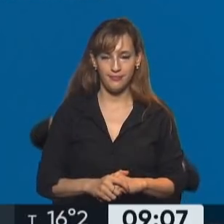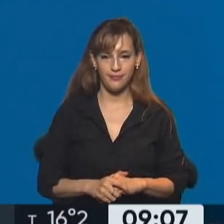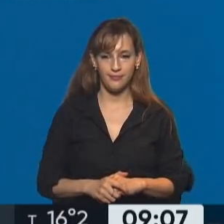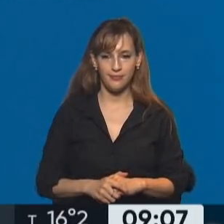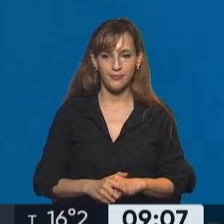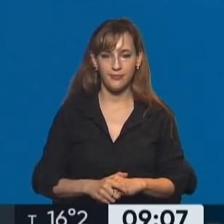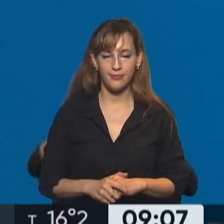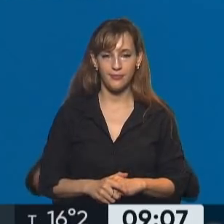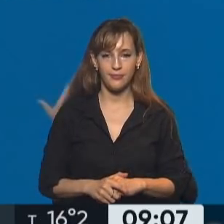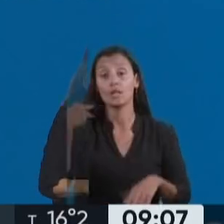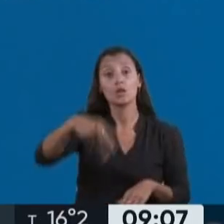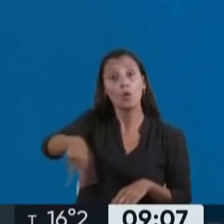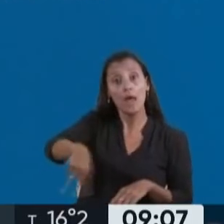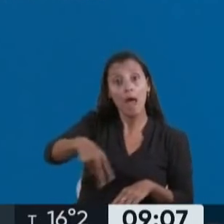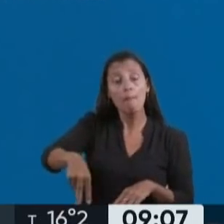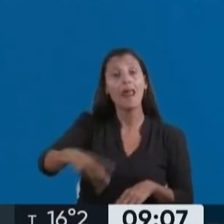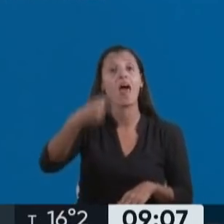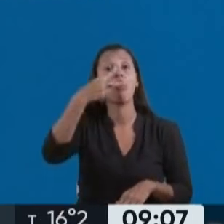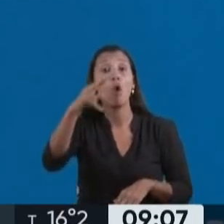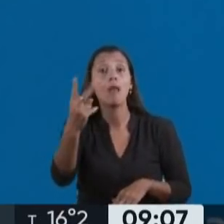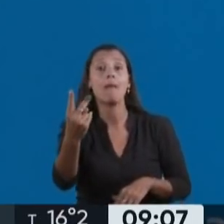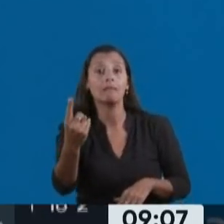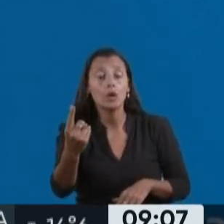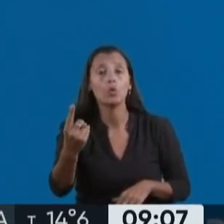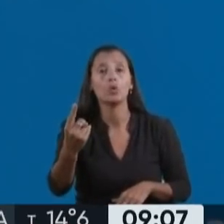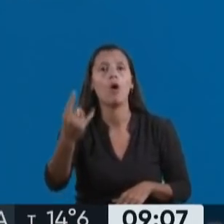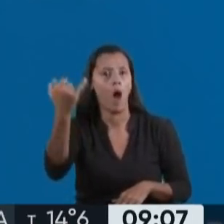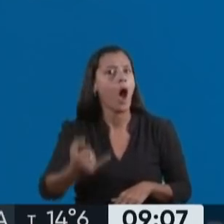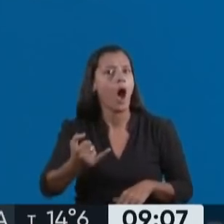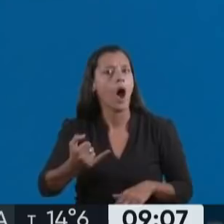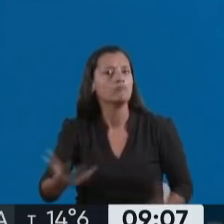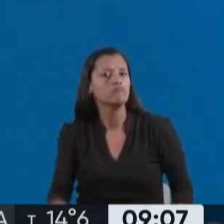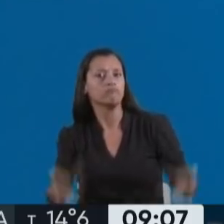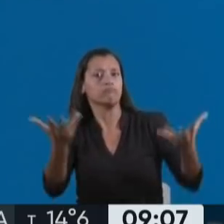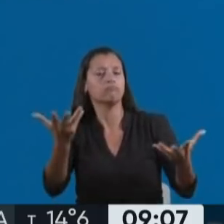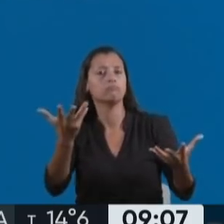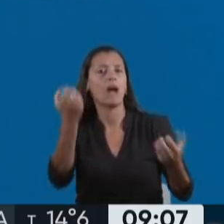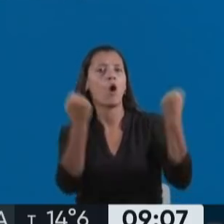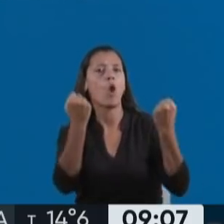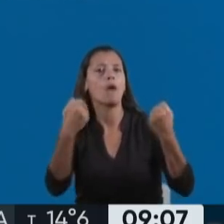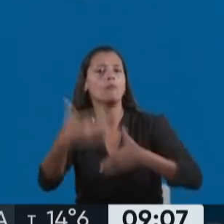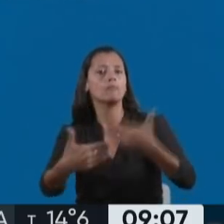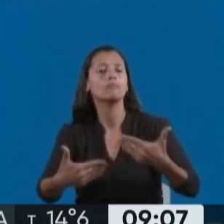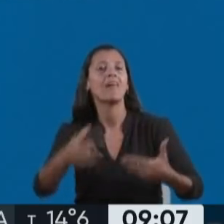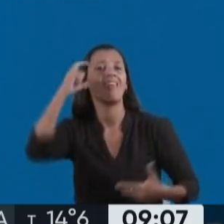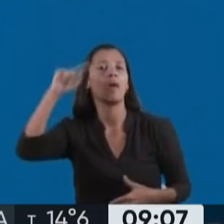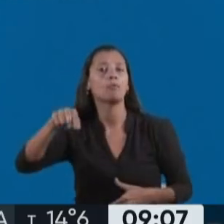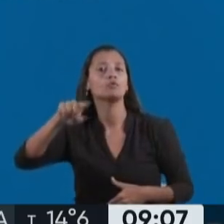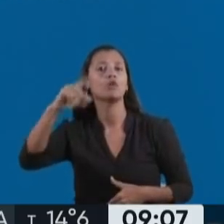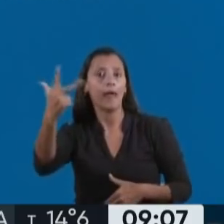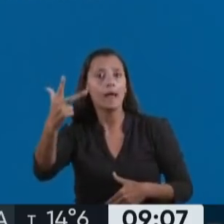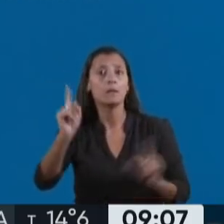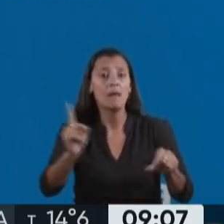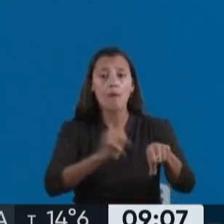en noviembre del 2021 un crecimiento de la actividad económica de 10.3, que en el